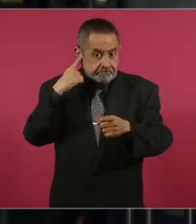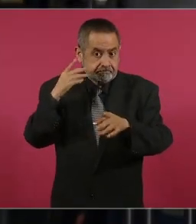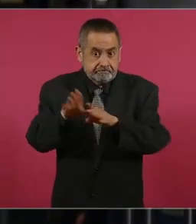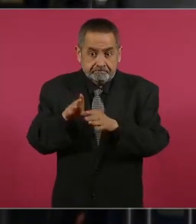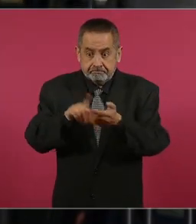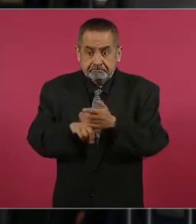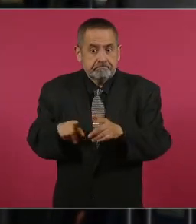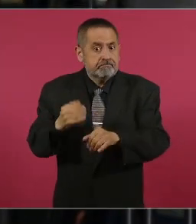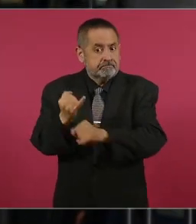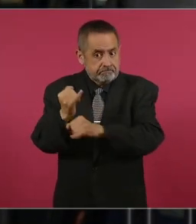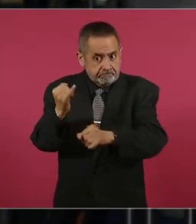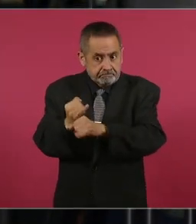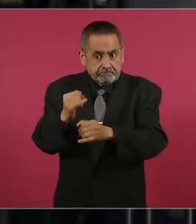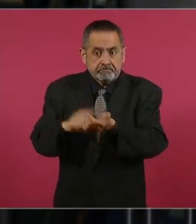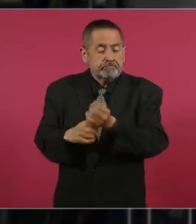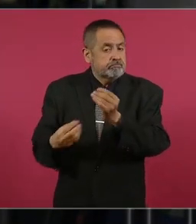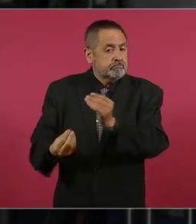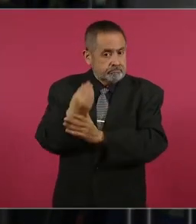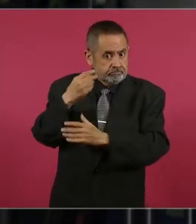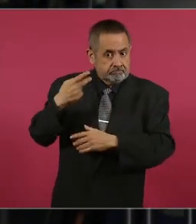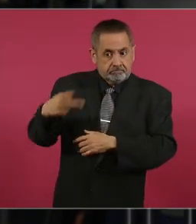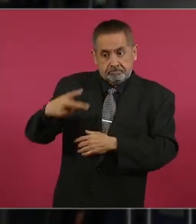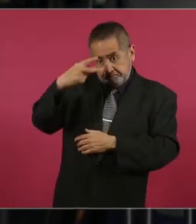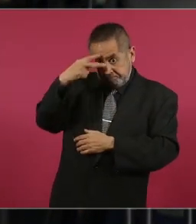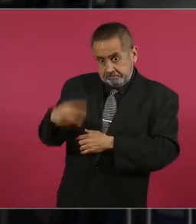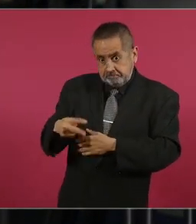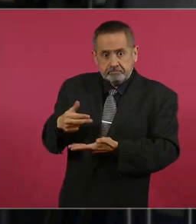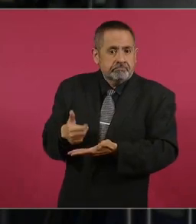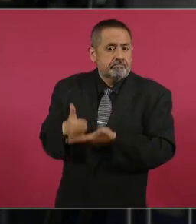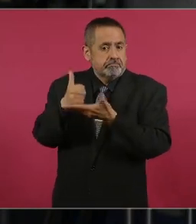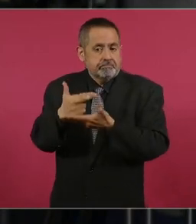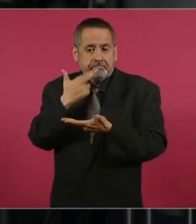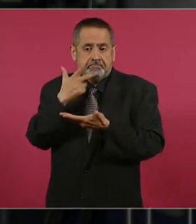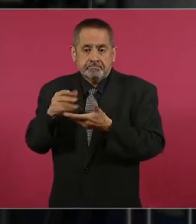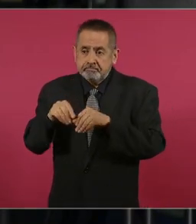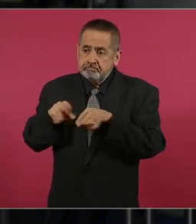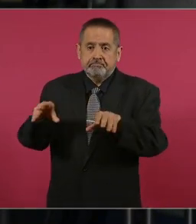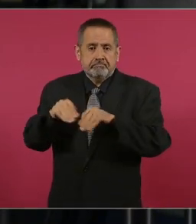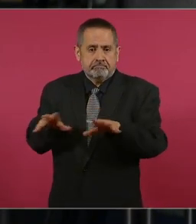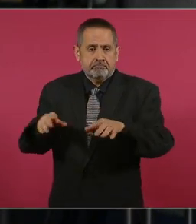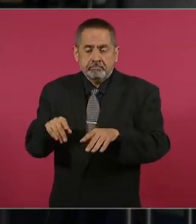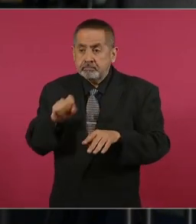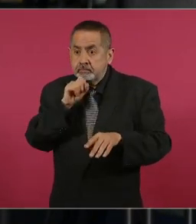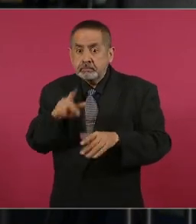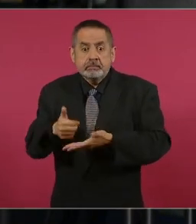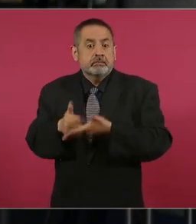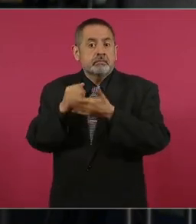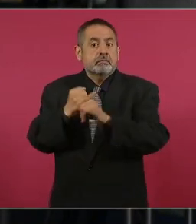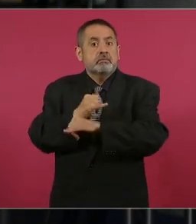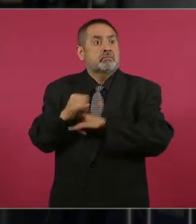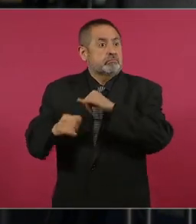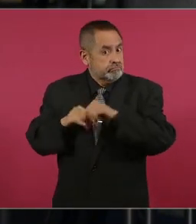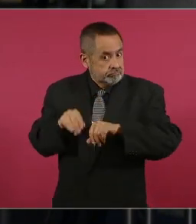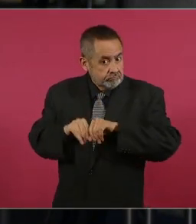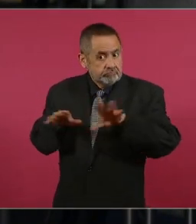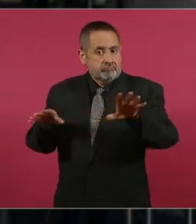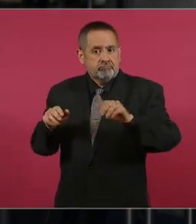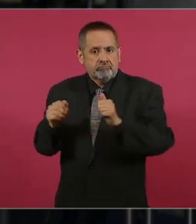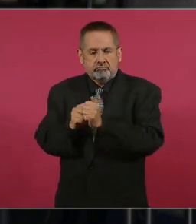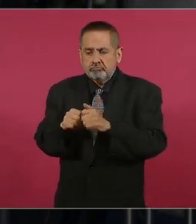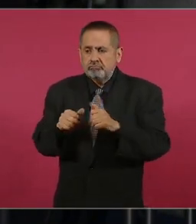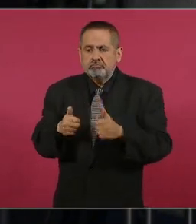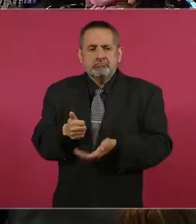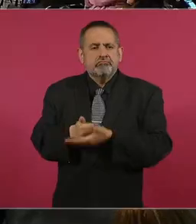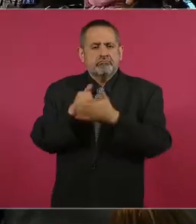esta plataforma de Correos Click, que además es un soporte que se hace a nivel internacional por parte de